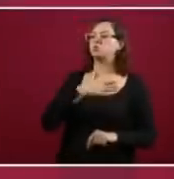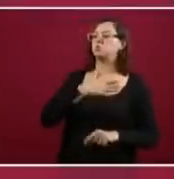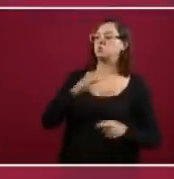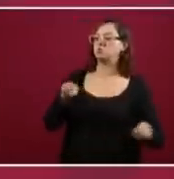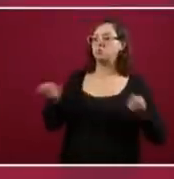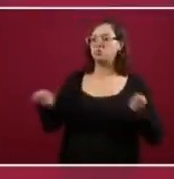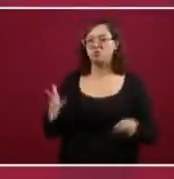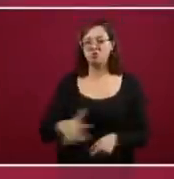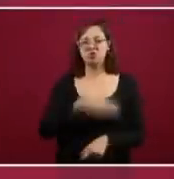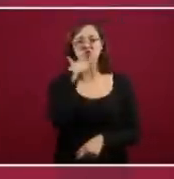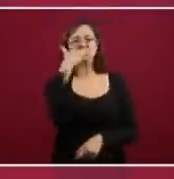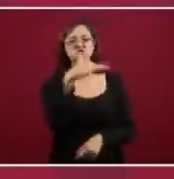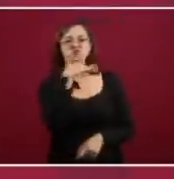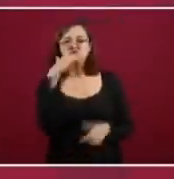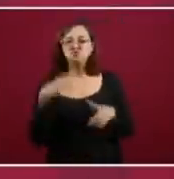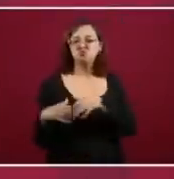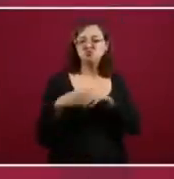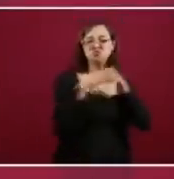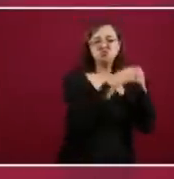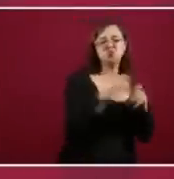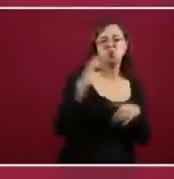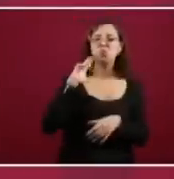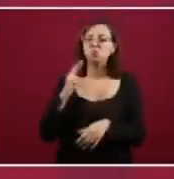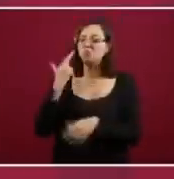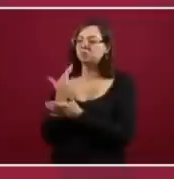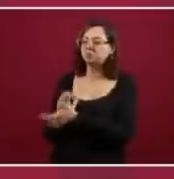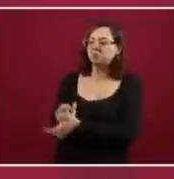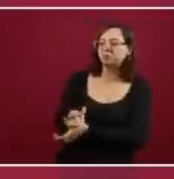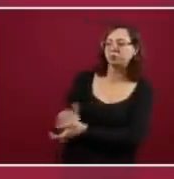corruptos clasistas racistas